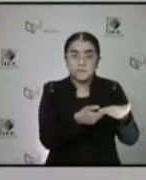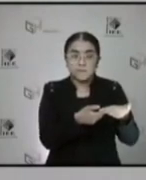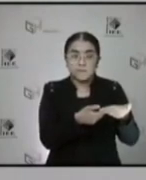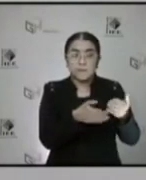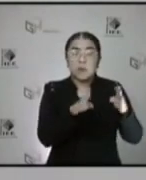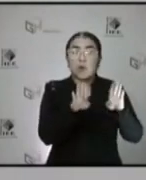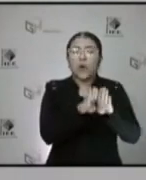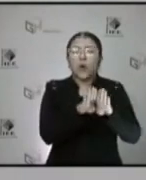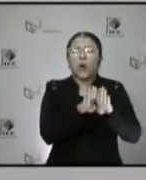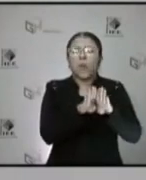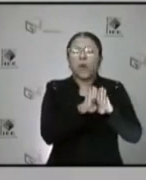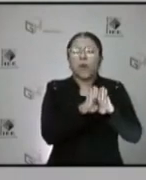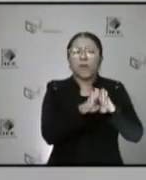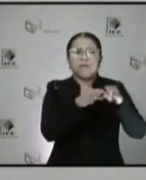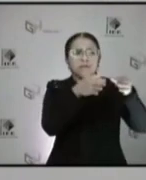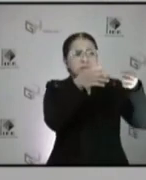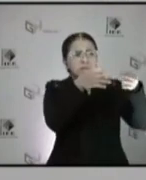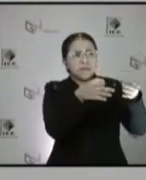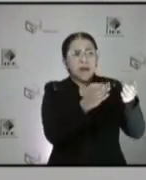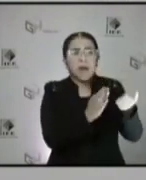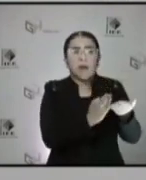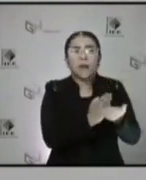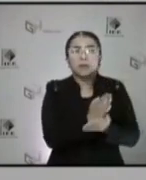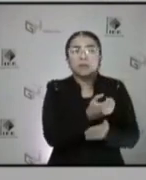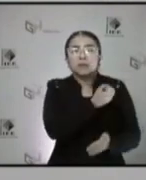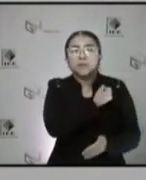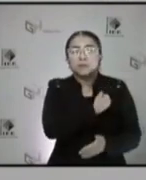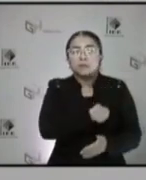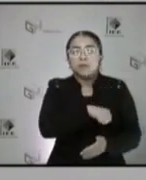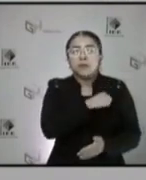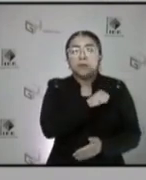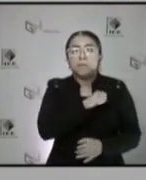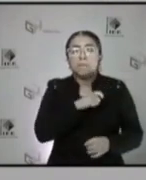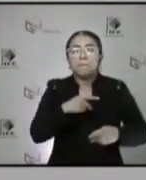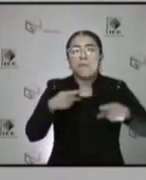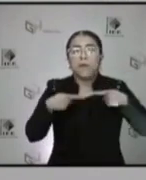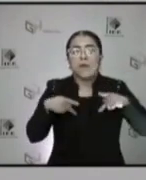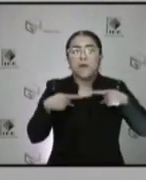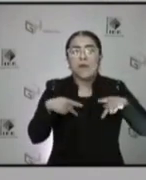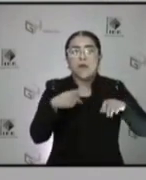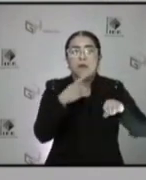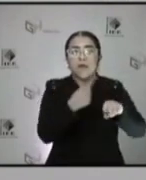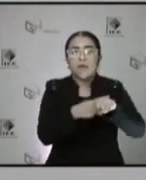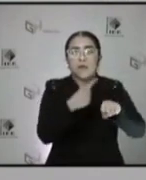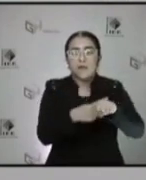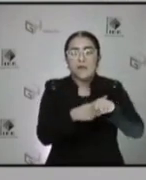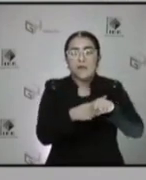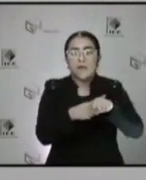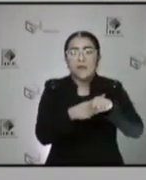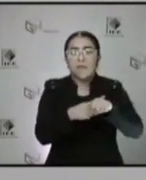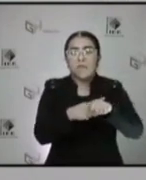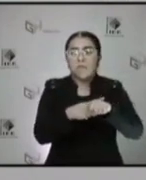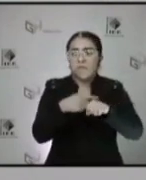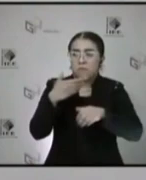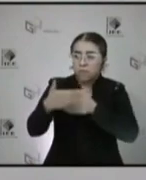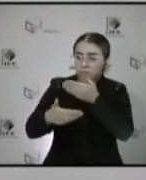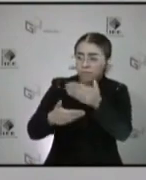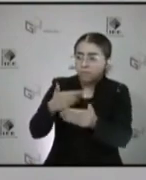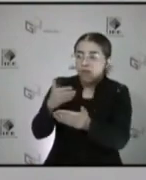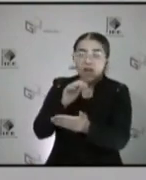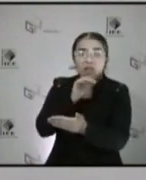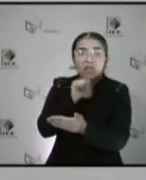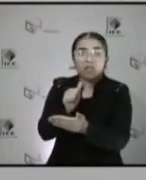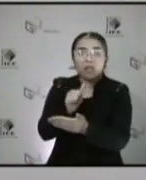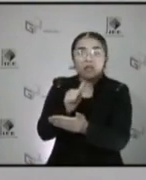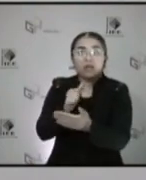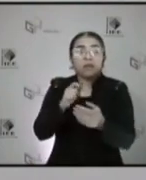¿Cómo garantizaría el acceso a la salud a personas con enfermedades crónico-degenerativas que no se encuentren bajo la cobertura